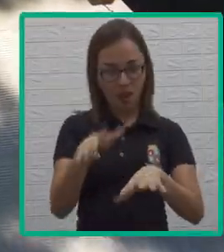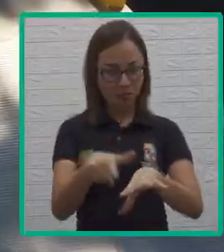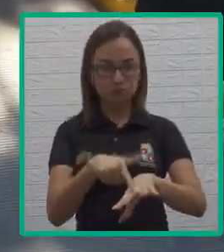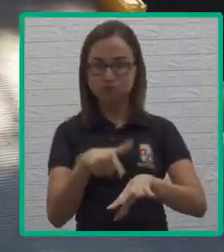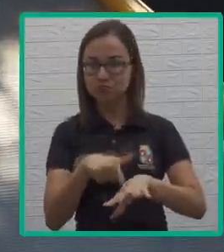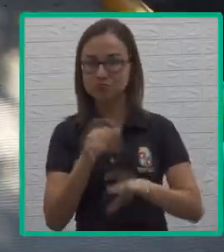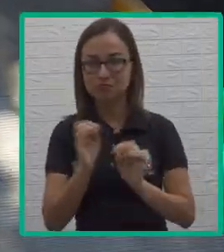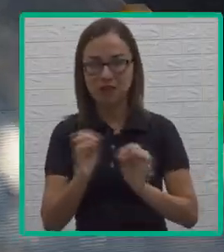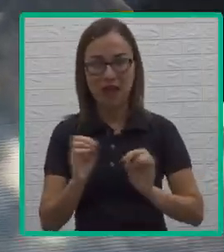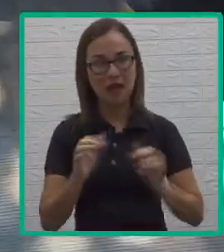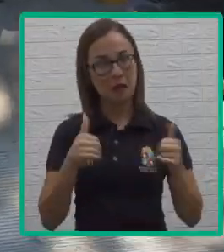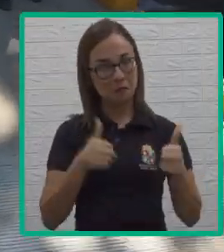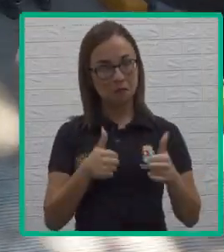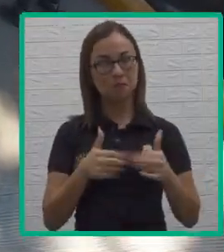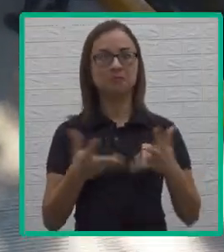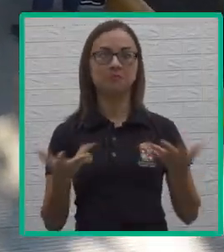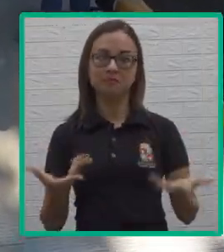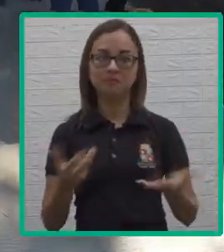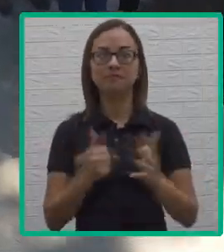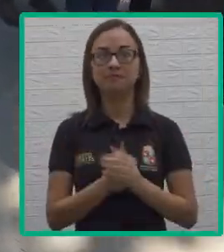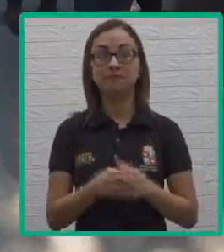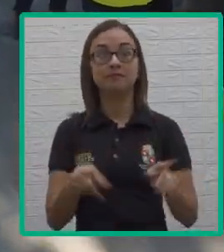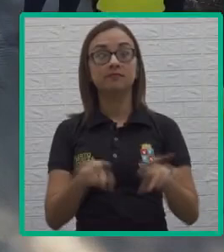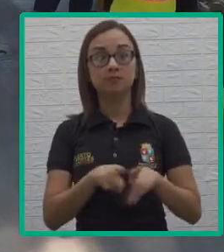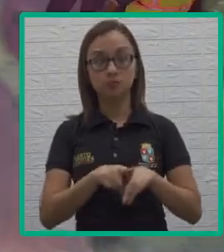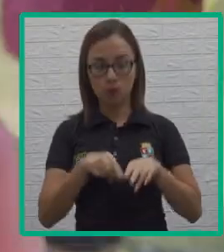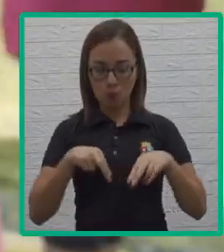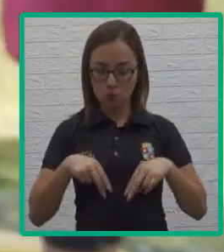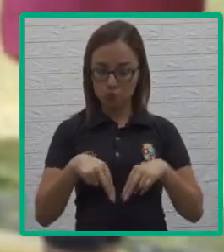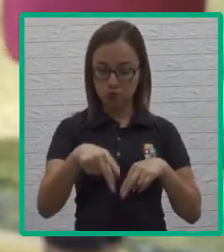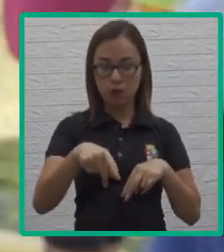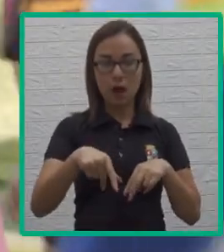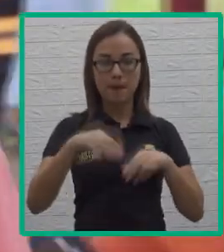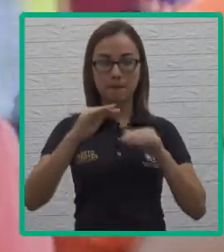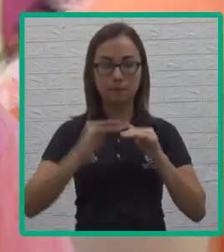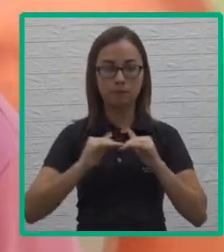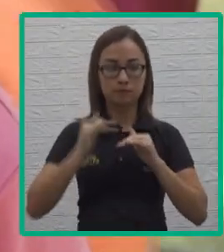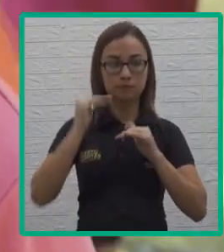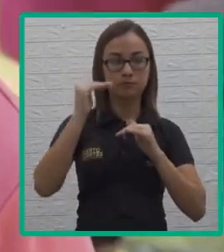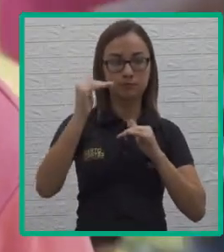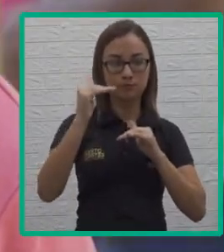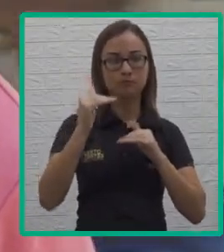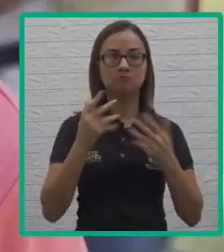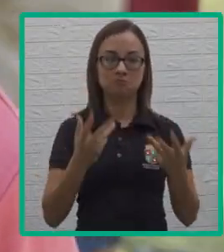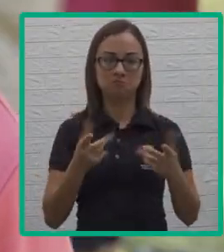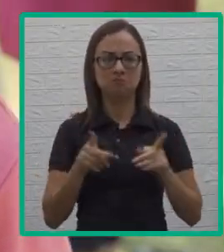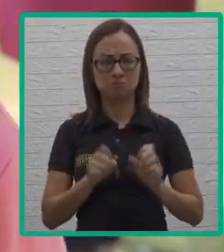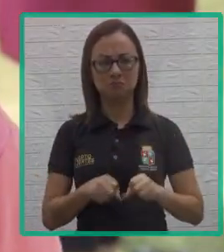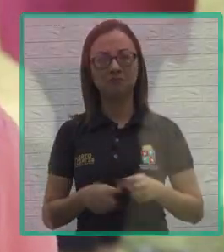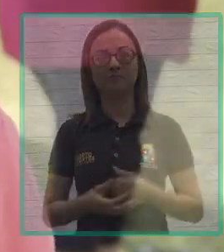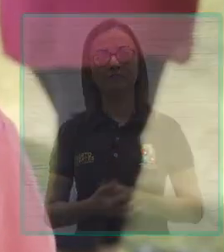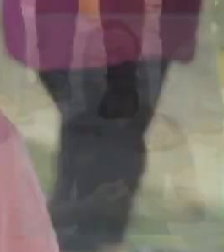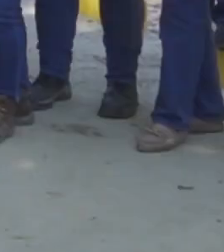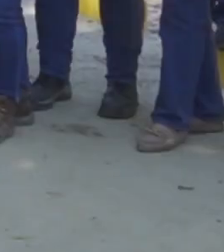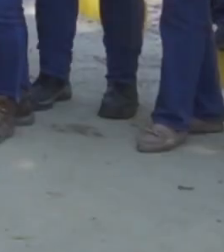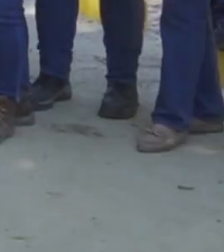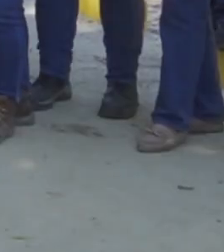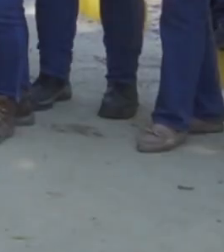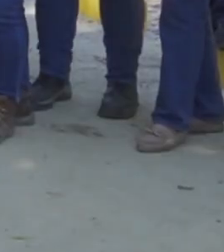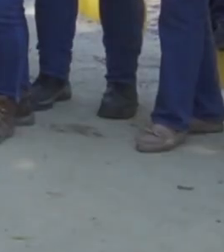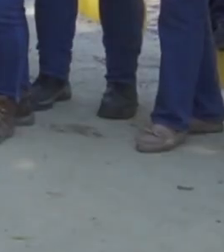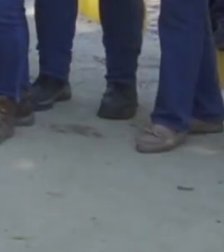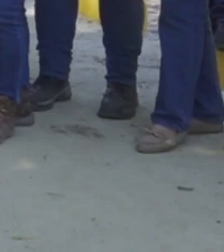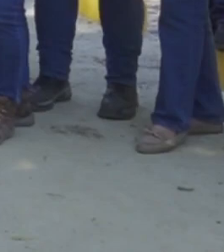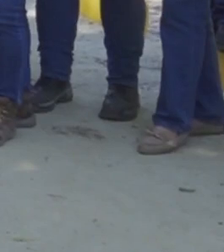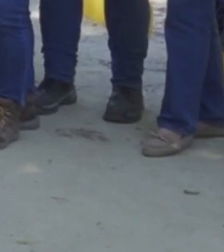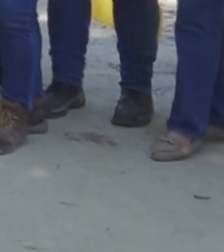fija, ya no se mojan ni los pies. Si por algo sucede, pues tenemos también el peatonal, que es aéreo, y ahí pueden pasar.